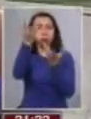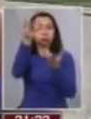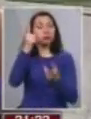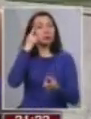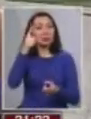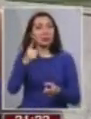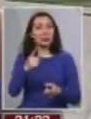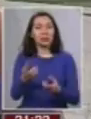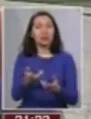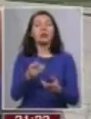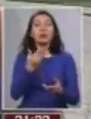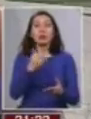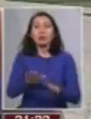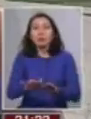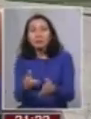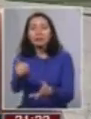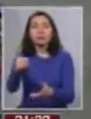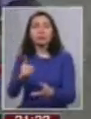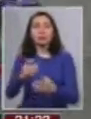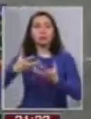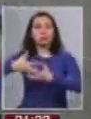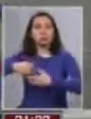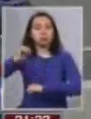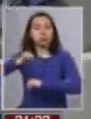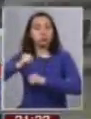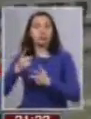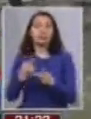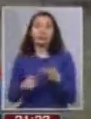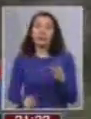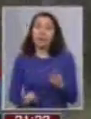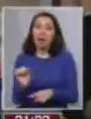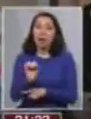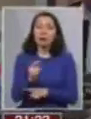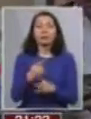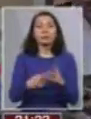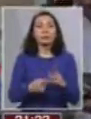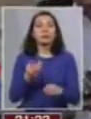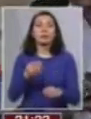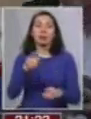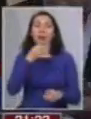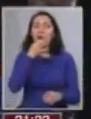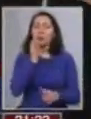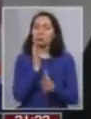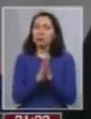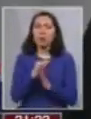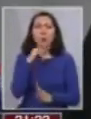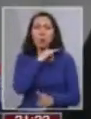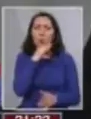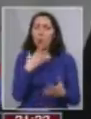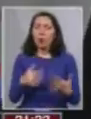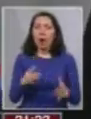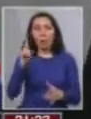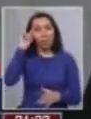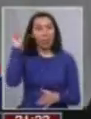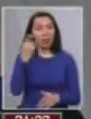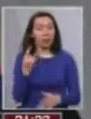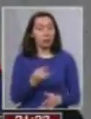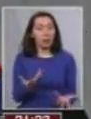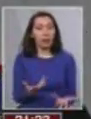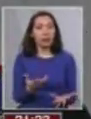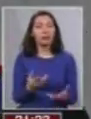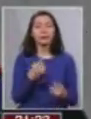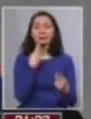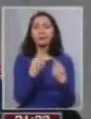residencial de leña, las fuentes vehiculares, la industria. El parlamentario PPD solicitará que se le ponga urgencia a la iniciativa y ya comenzaron